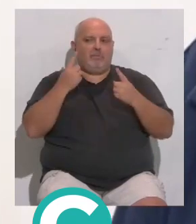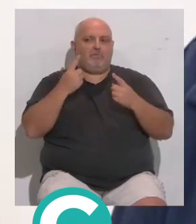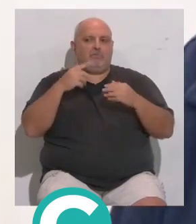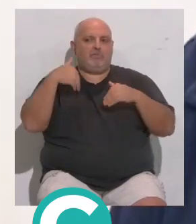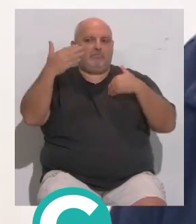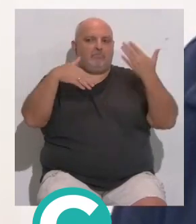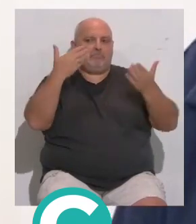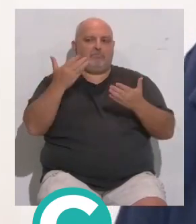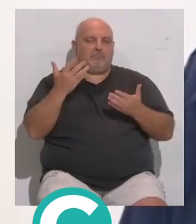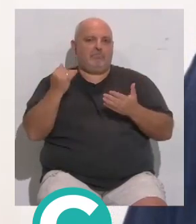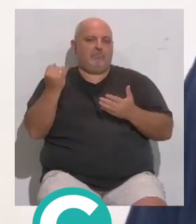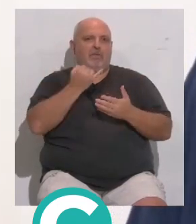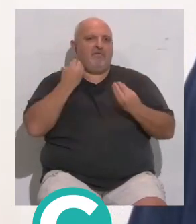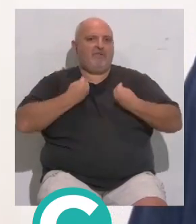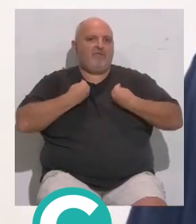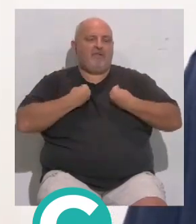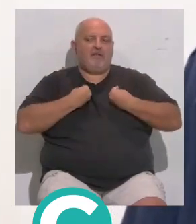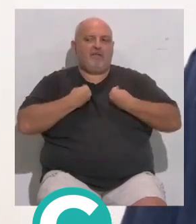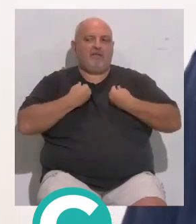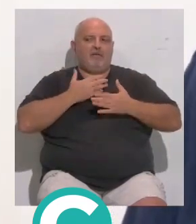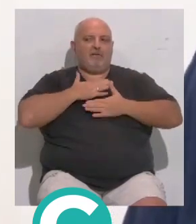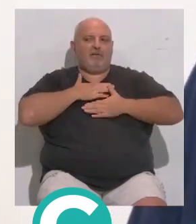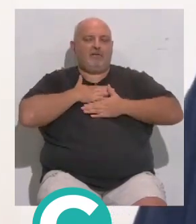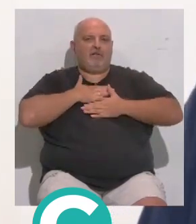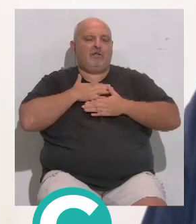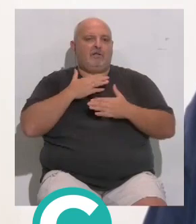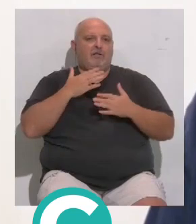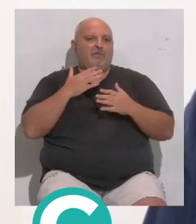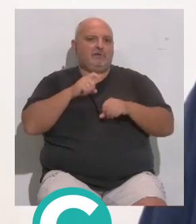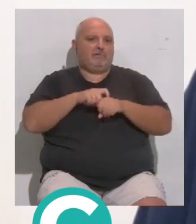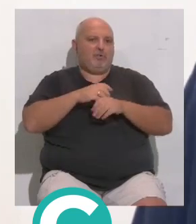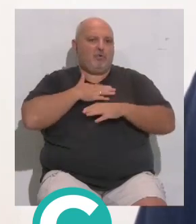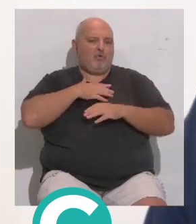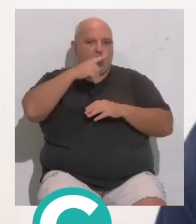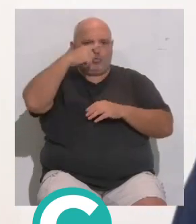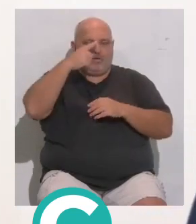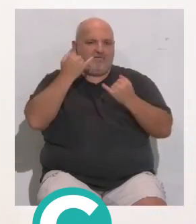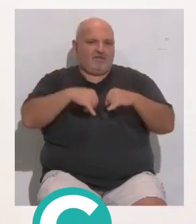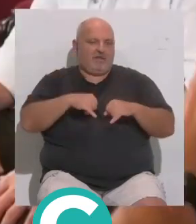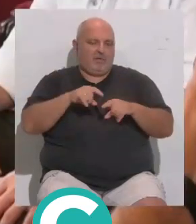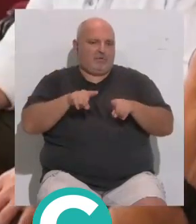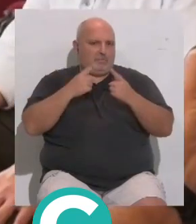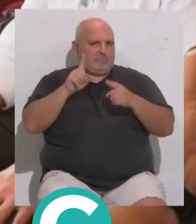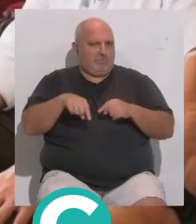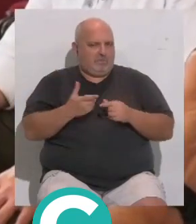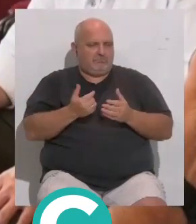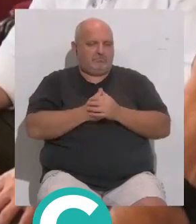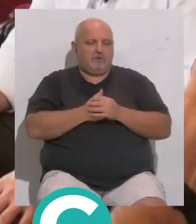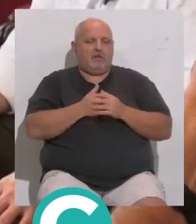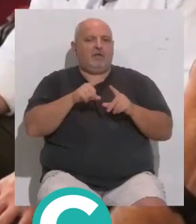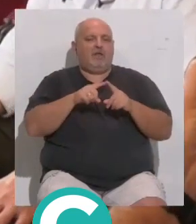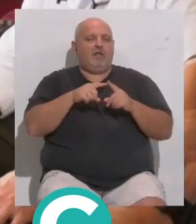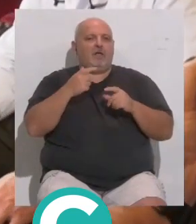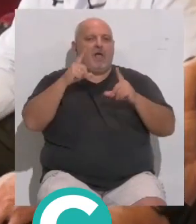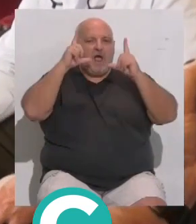pero que viva nuestro folclore, pues, también se podría contar. Joaquín Quiñones recibió